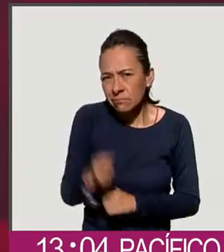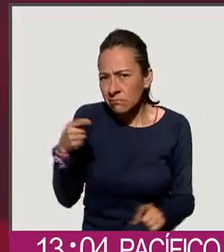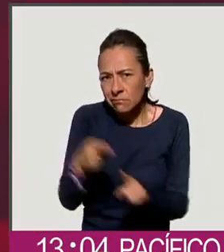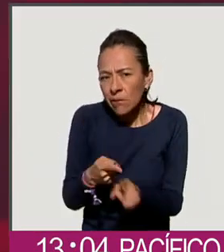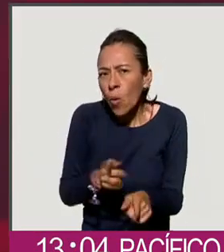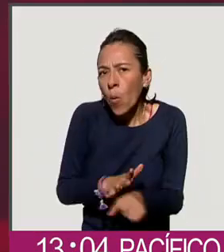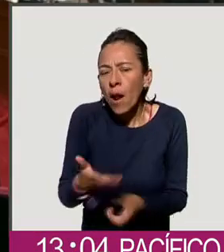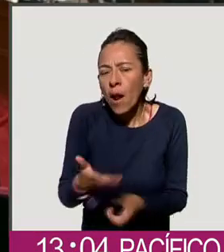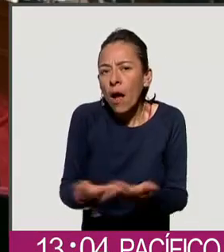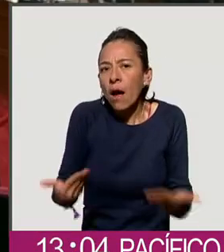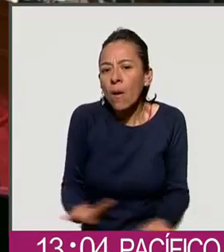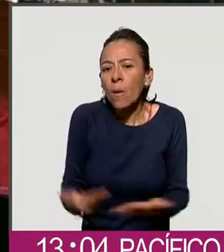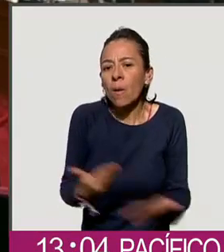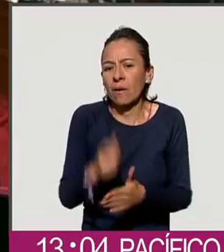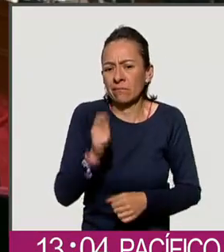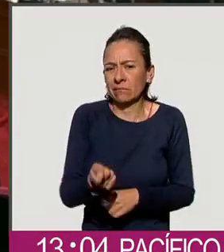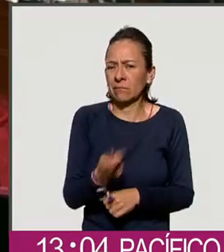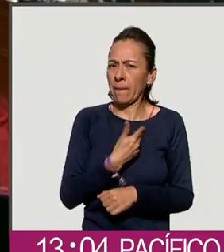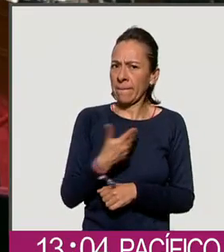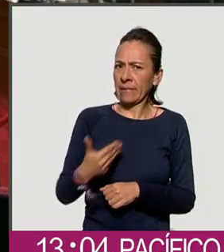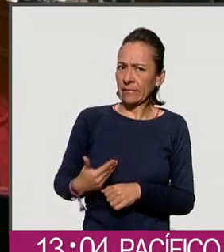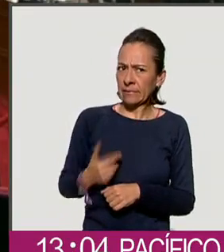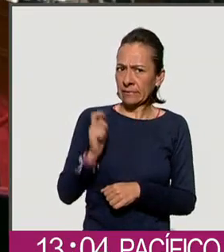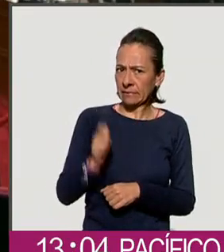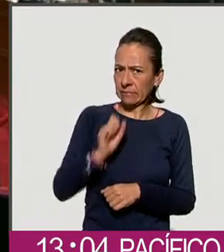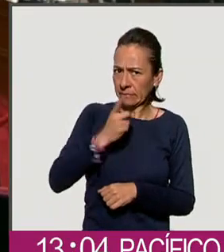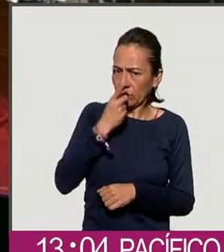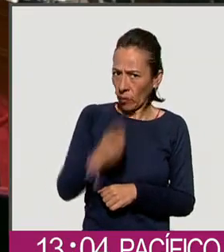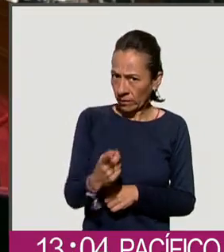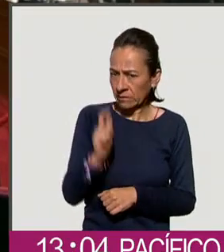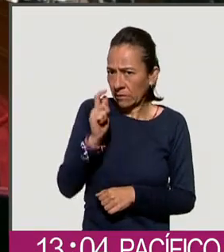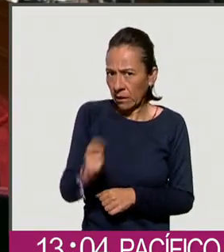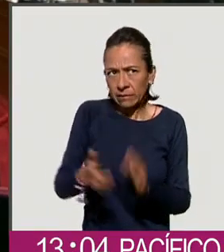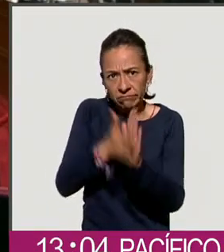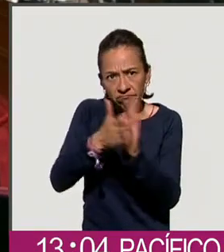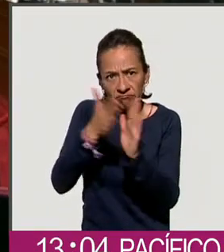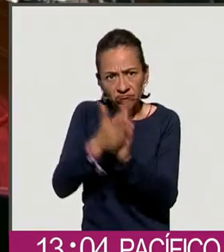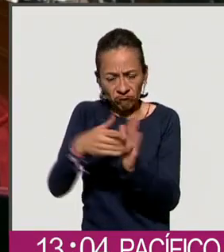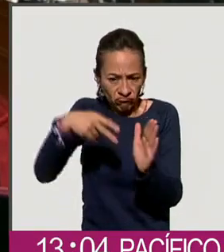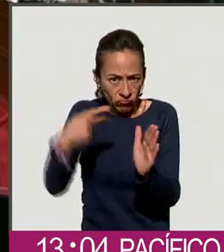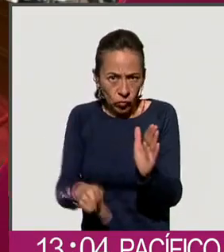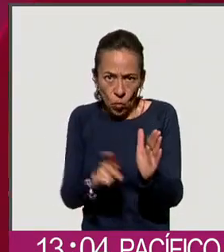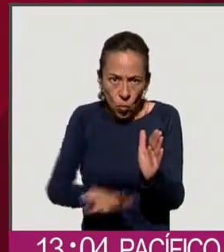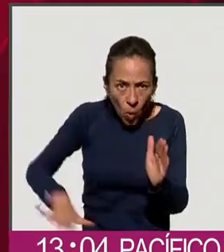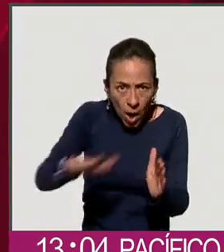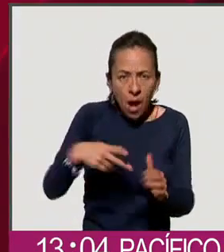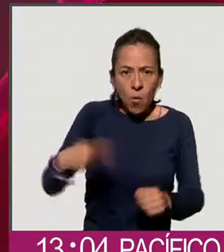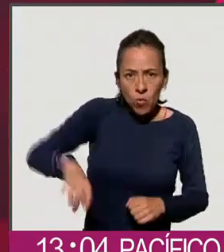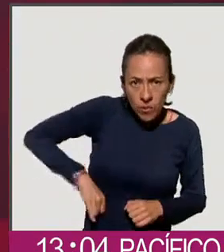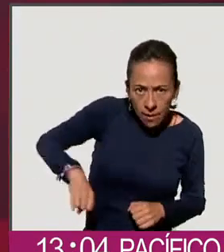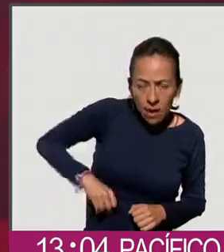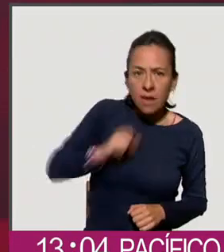que declaraba las obras de infraestructura como asuntos de interés público y seguridad nacional. Y la Corte,